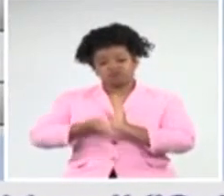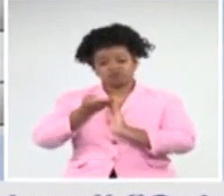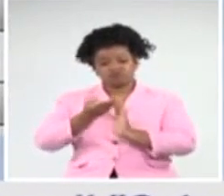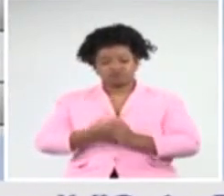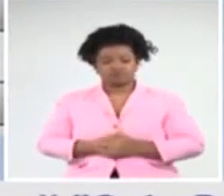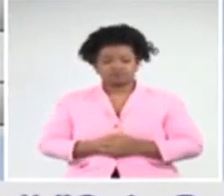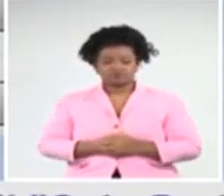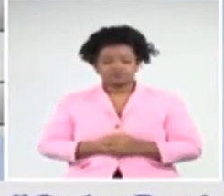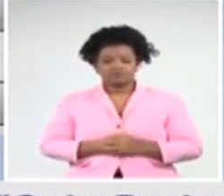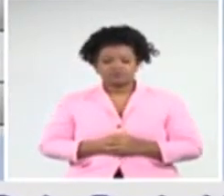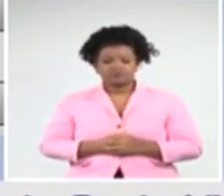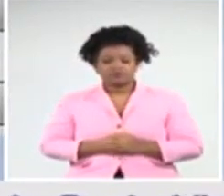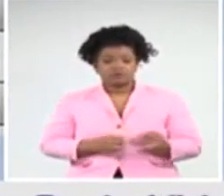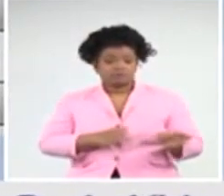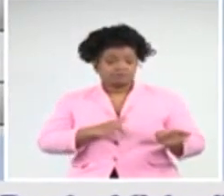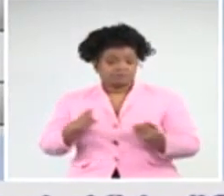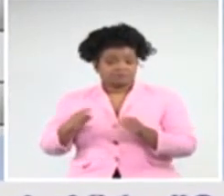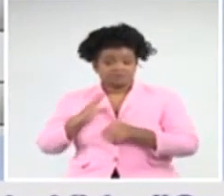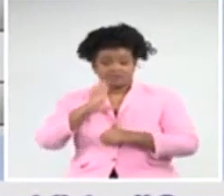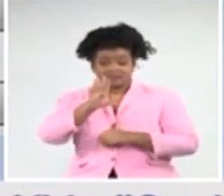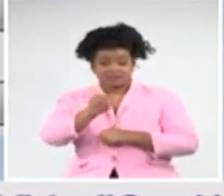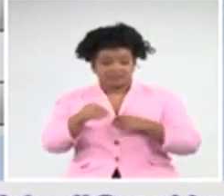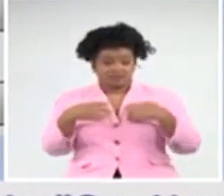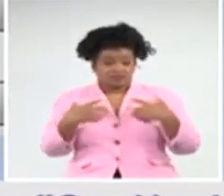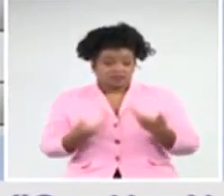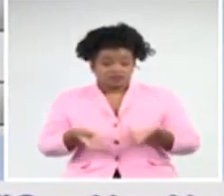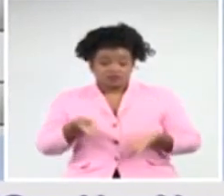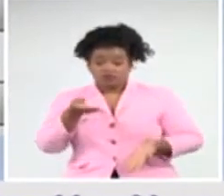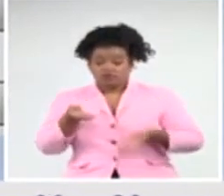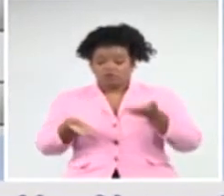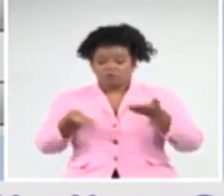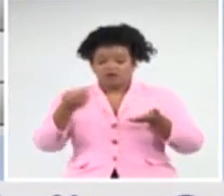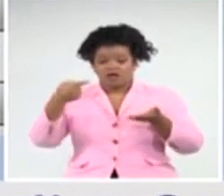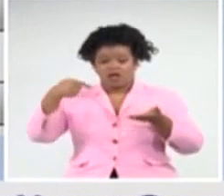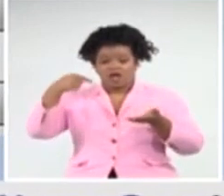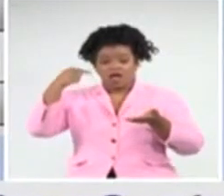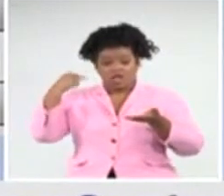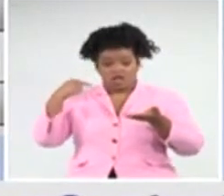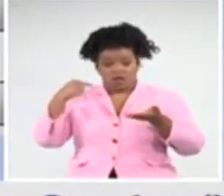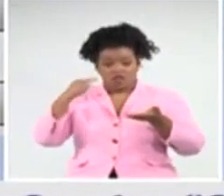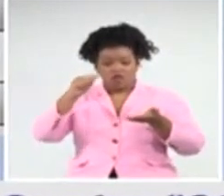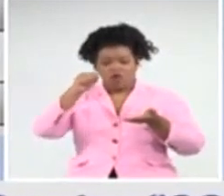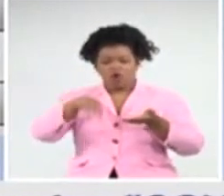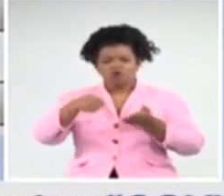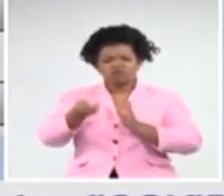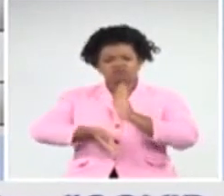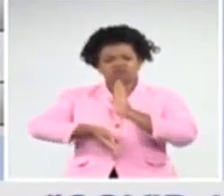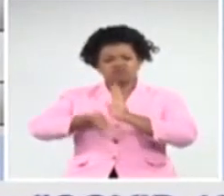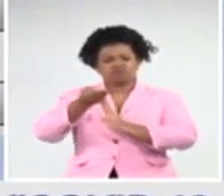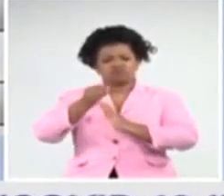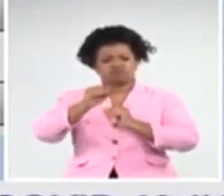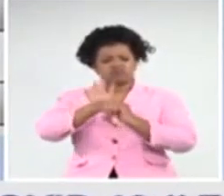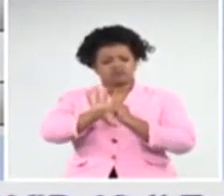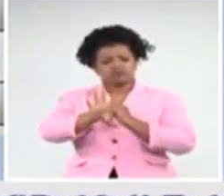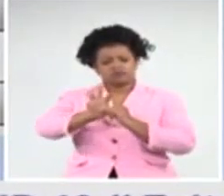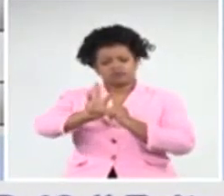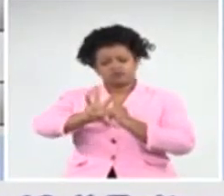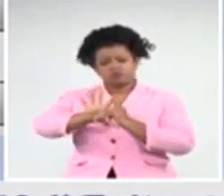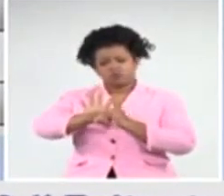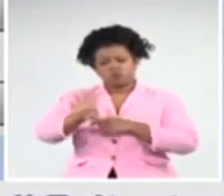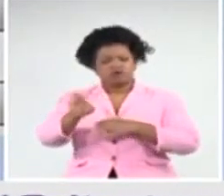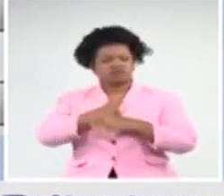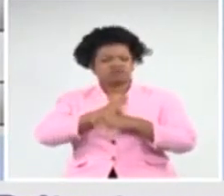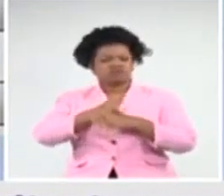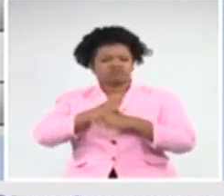que incluso son 534 más que las que informamos ayer, y eso hace que la positividad en el día de